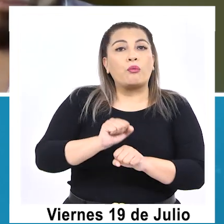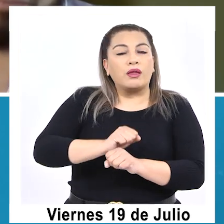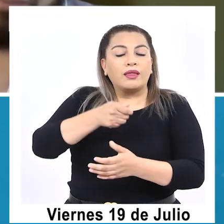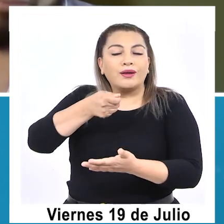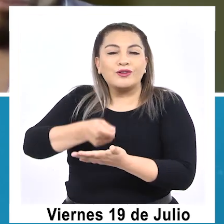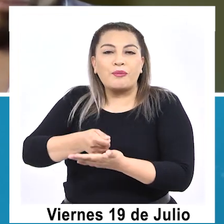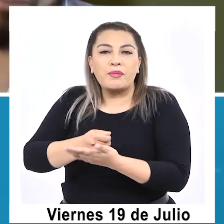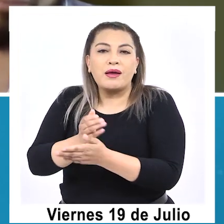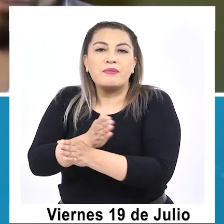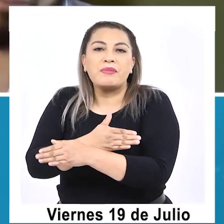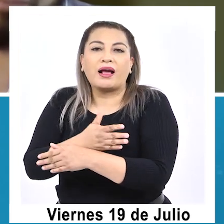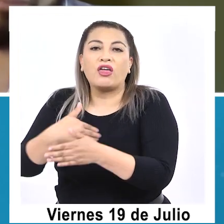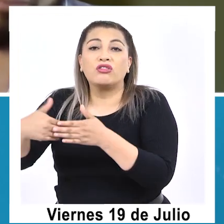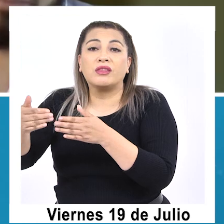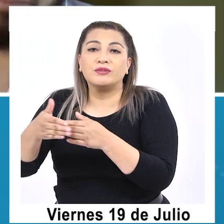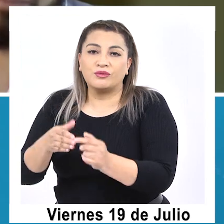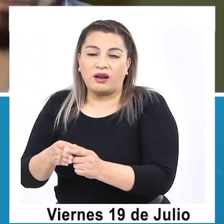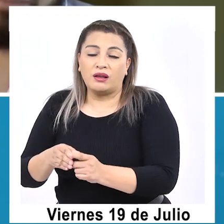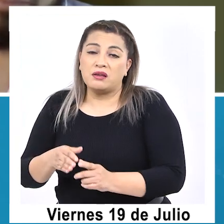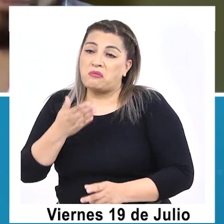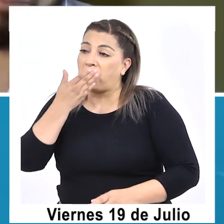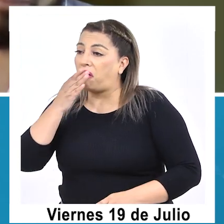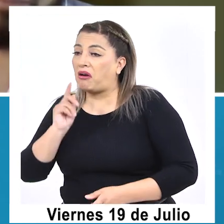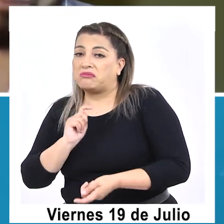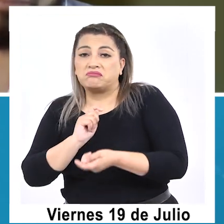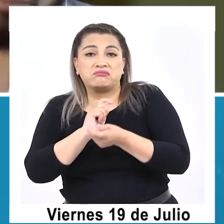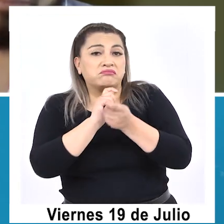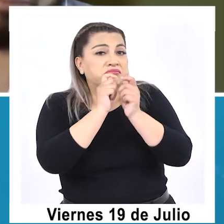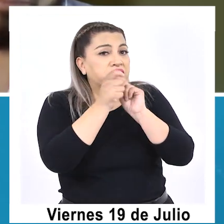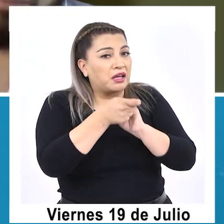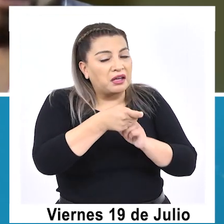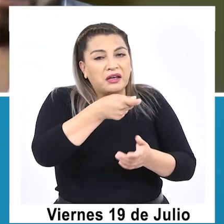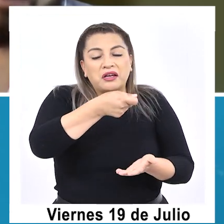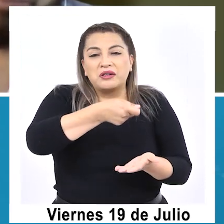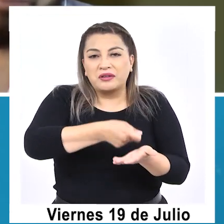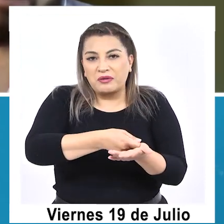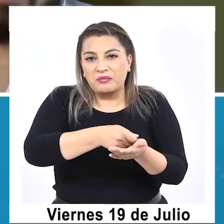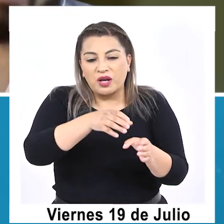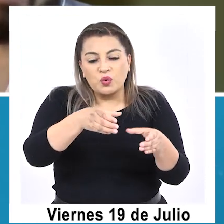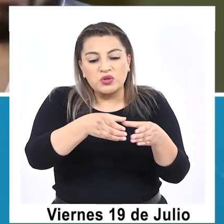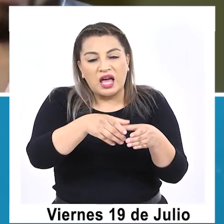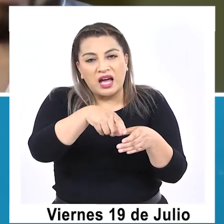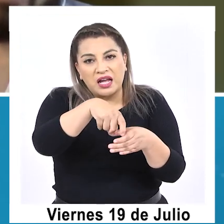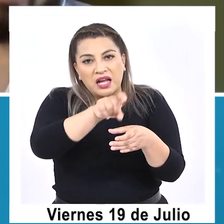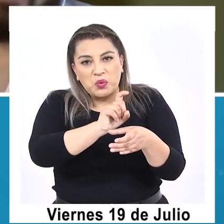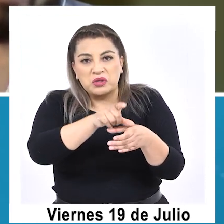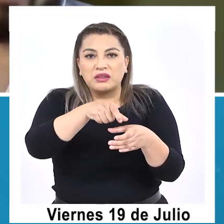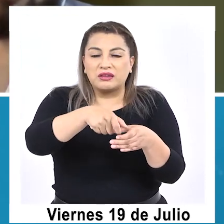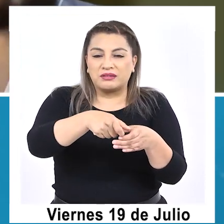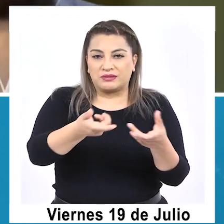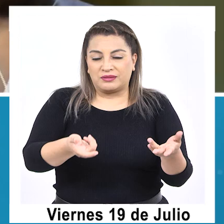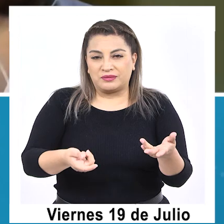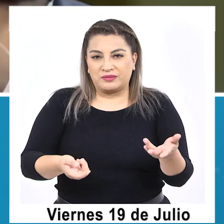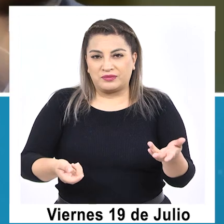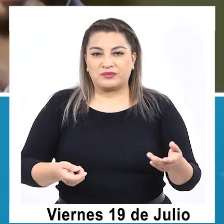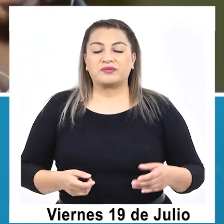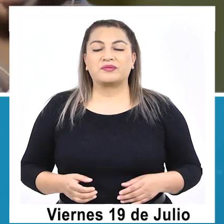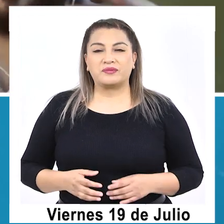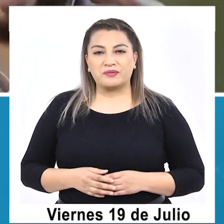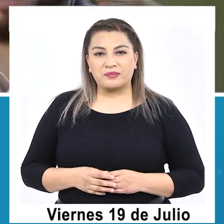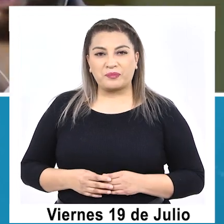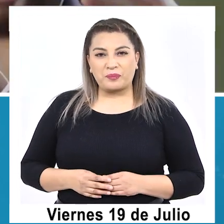acceso directamente al alimento natural. Bueno, no es tan terrible. Si voy a privilegiarlo frente a otro, no hay ningún